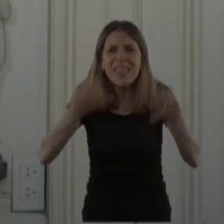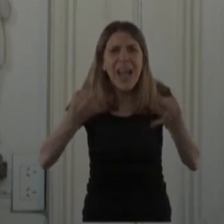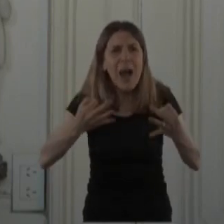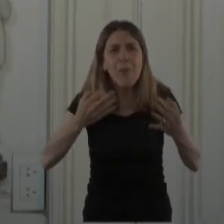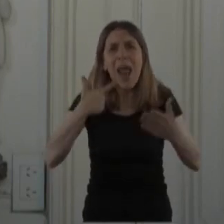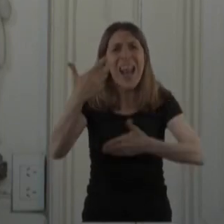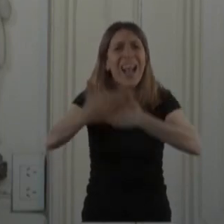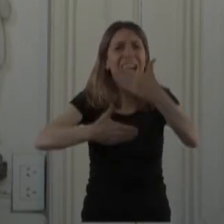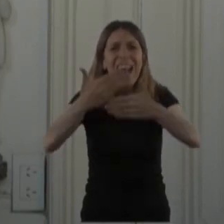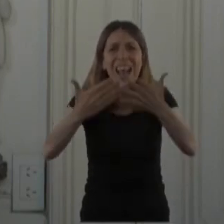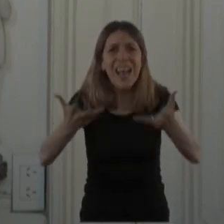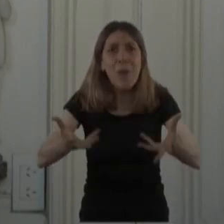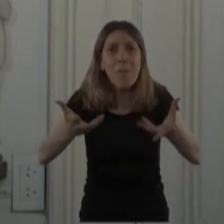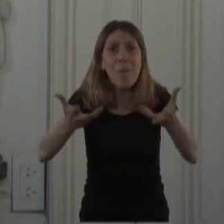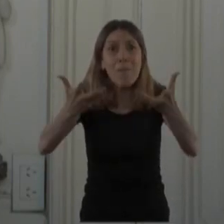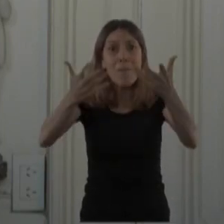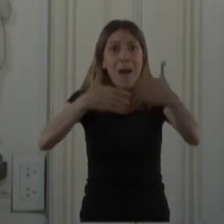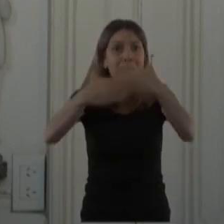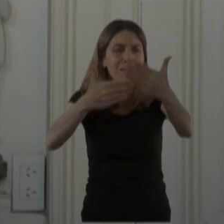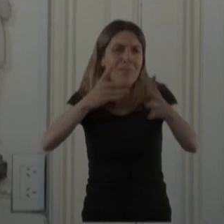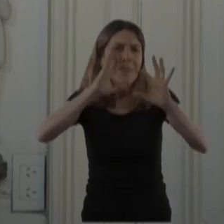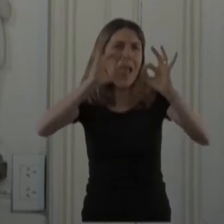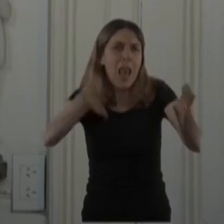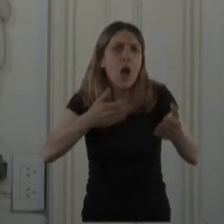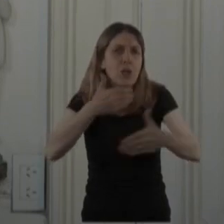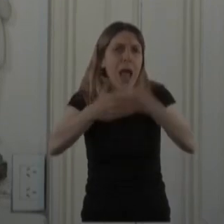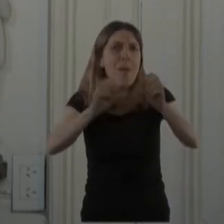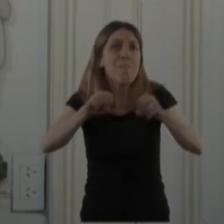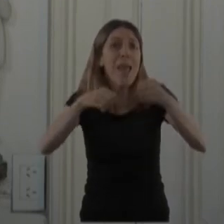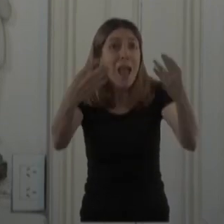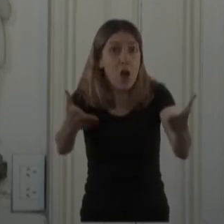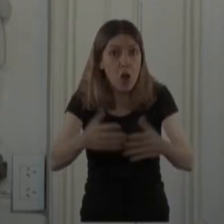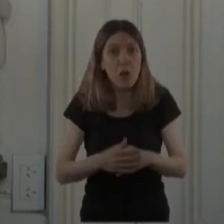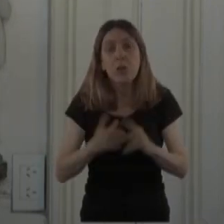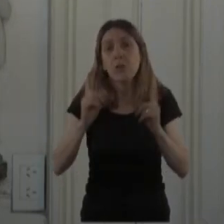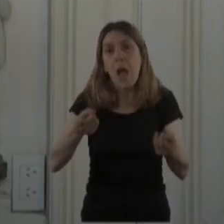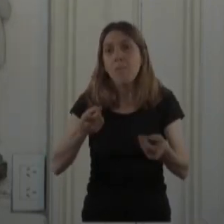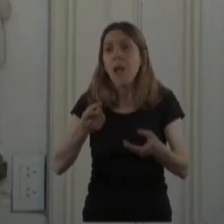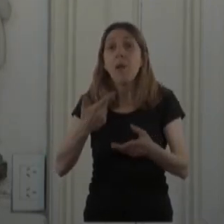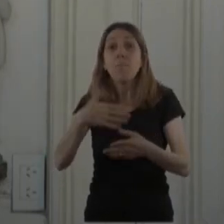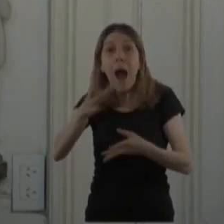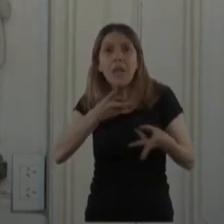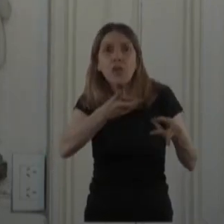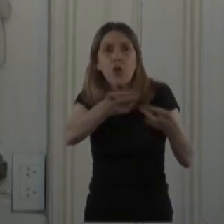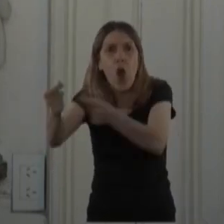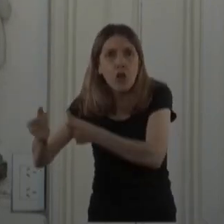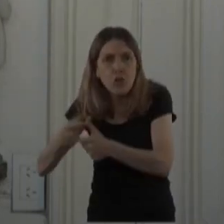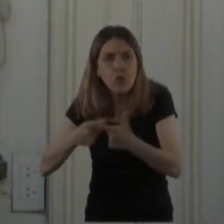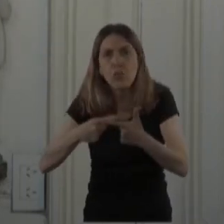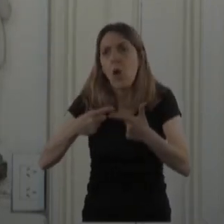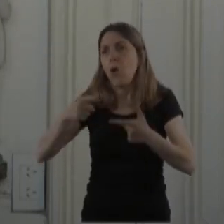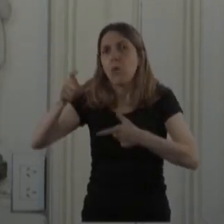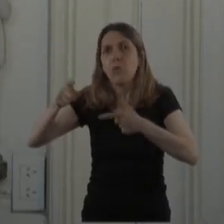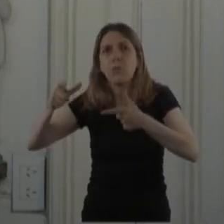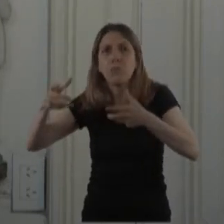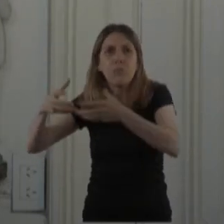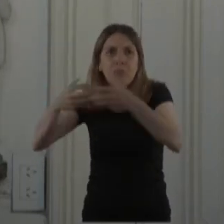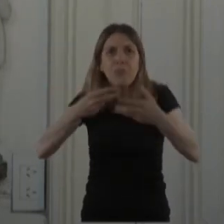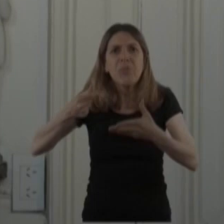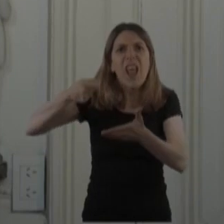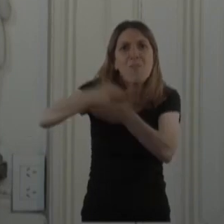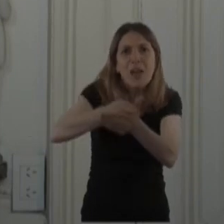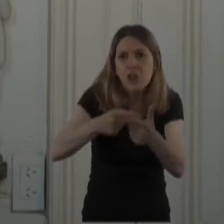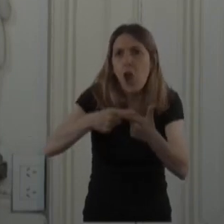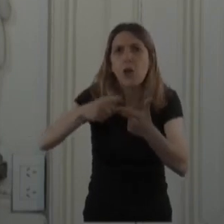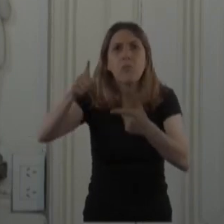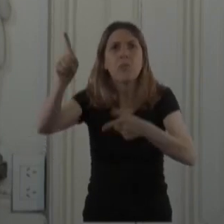crecimiento es evidente y que aumenta el consumo, aumenta la inversión, aumenta el empleo,